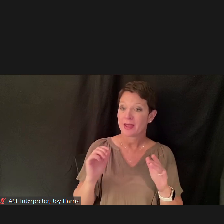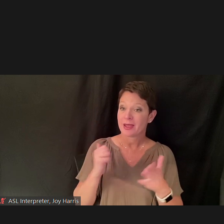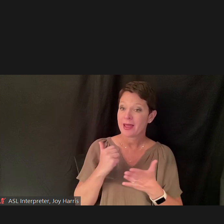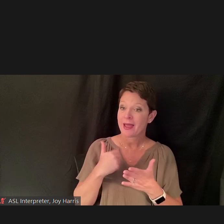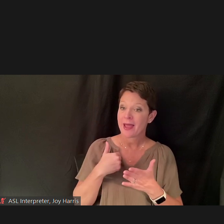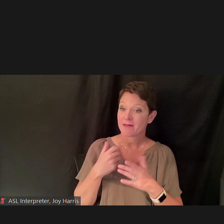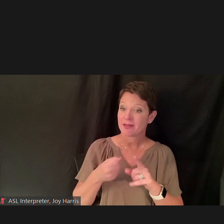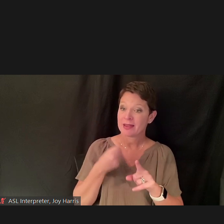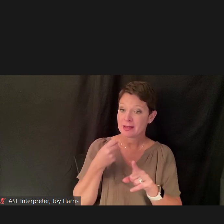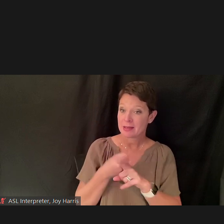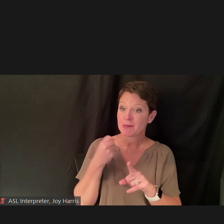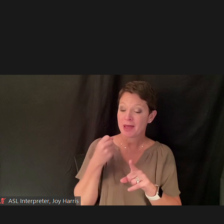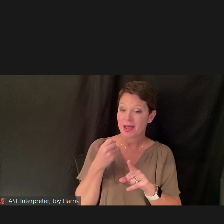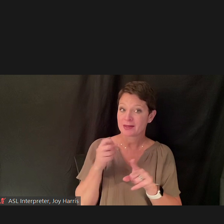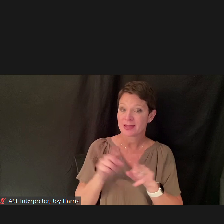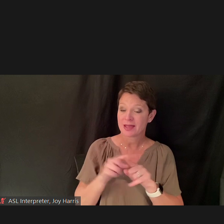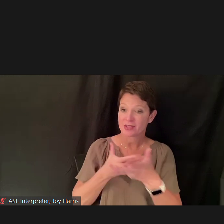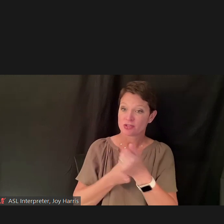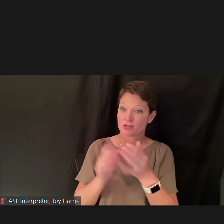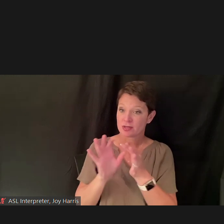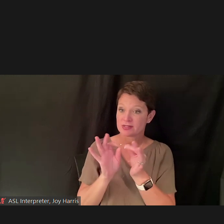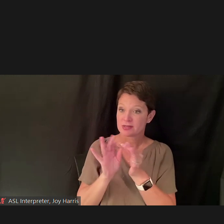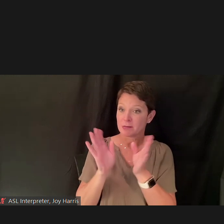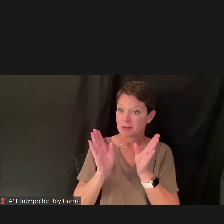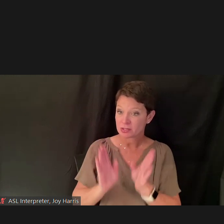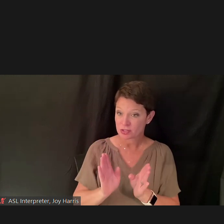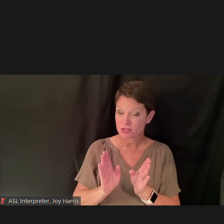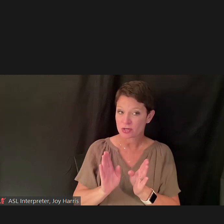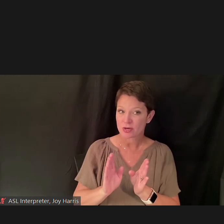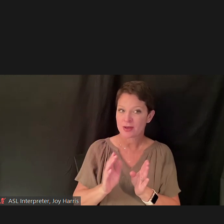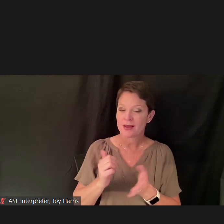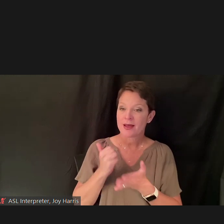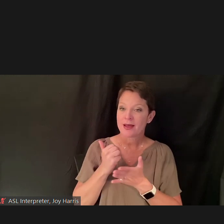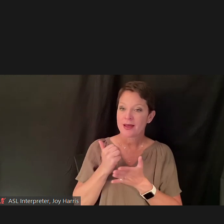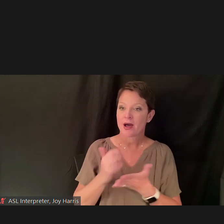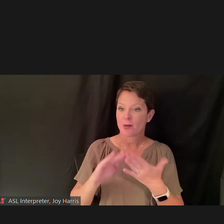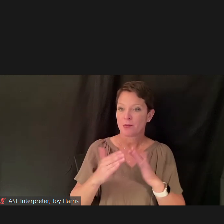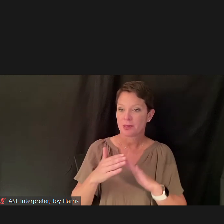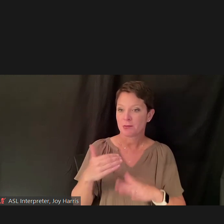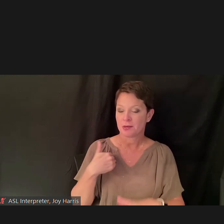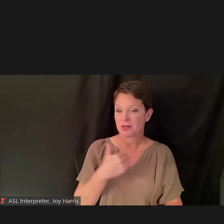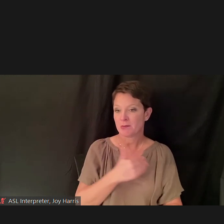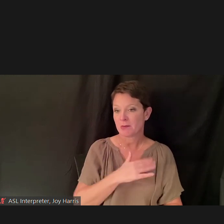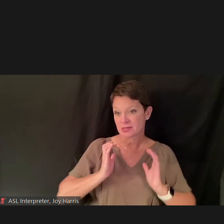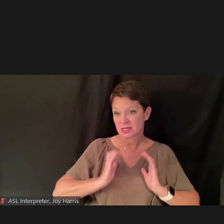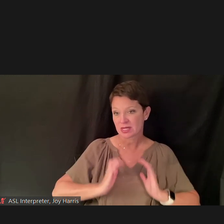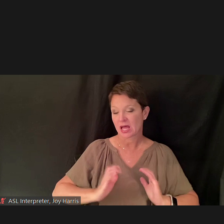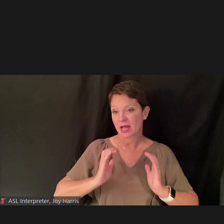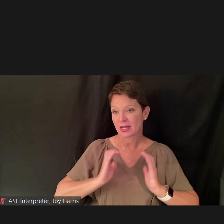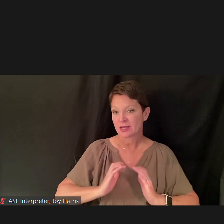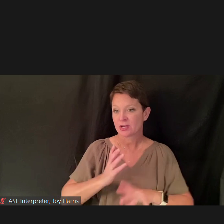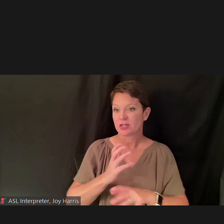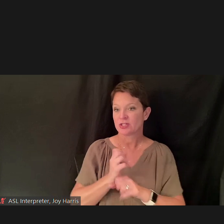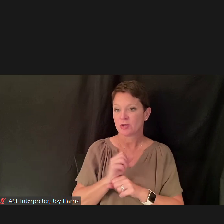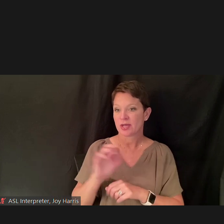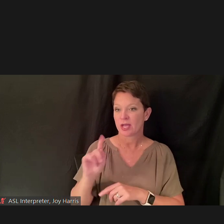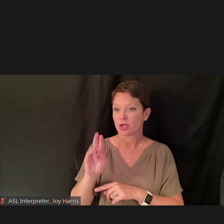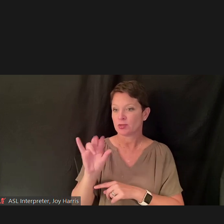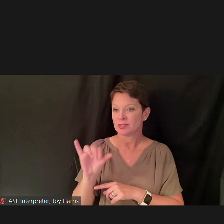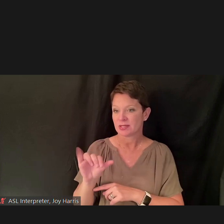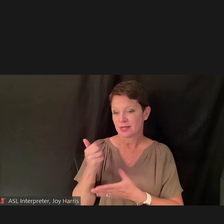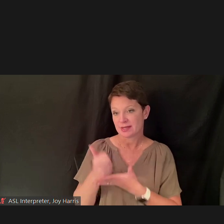an Una impact as a de las trusted maneras que messenger puede hacer un is to impacto help como community un members and mensajero de colleagues get confianza utility es